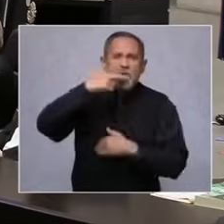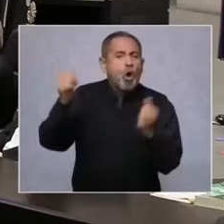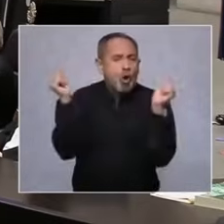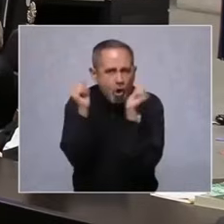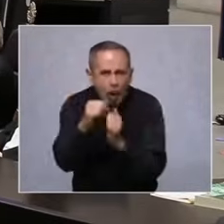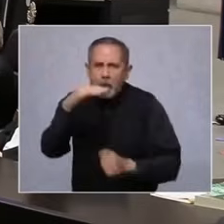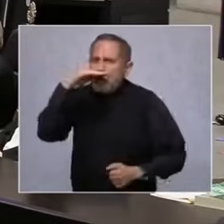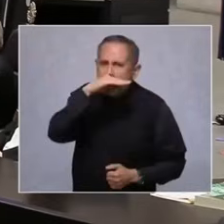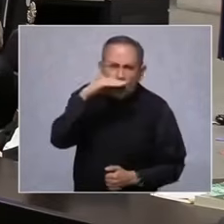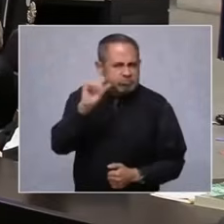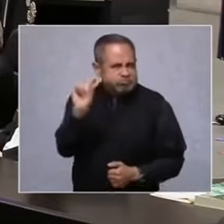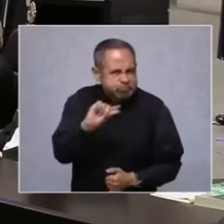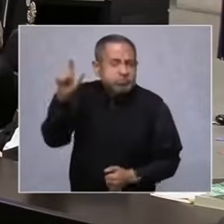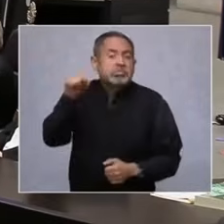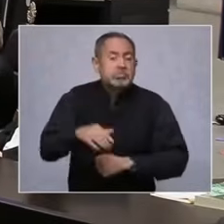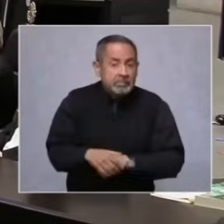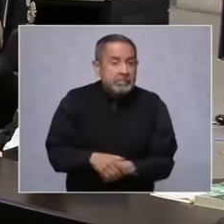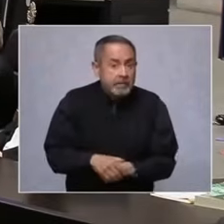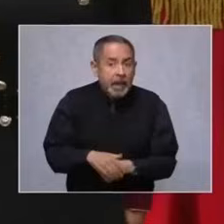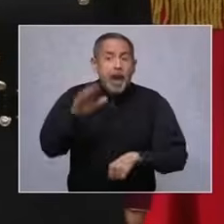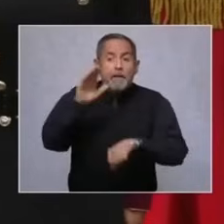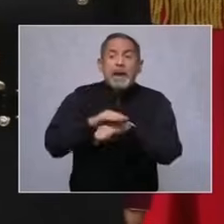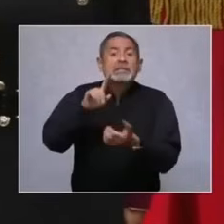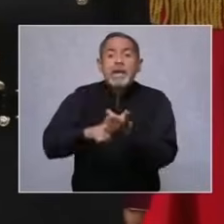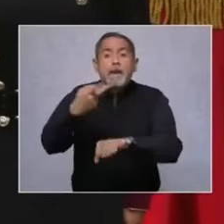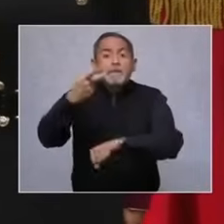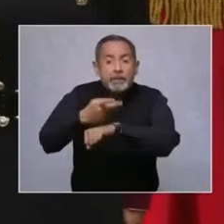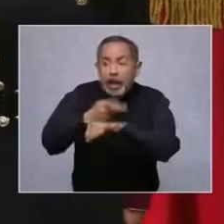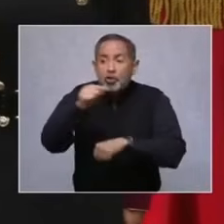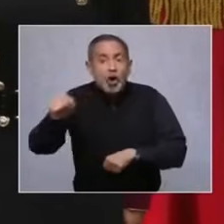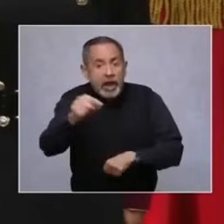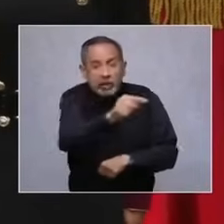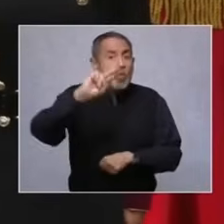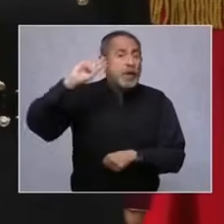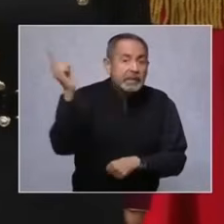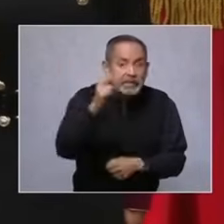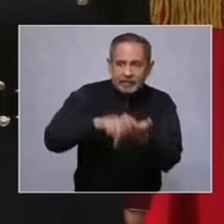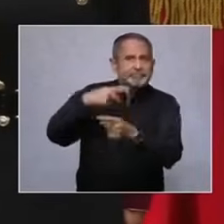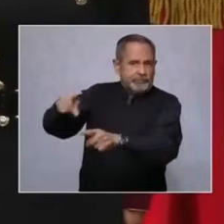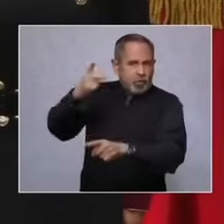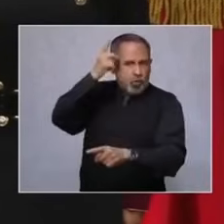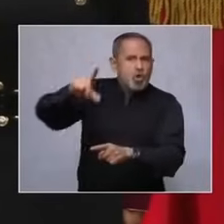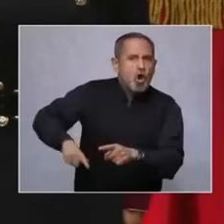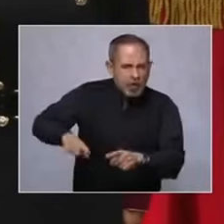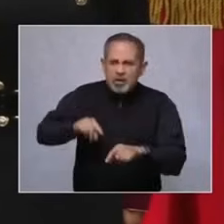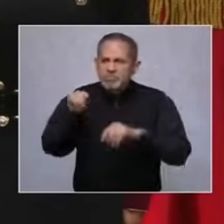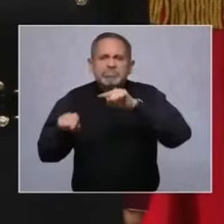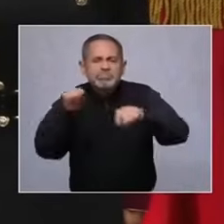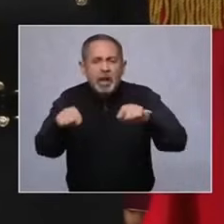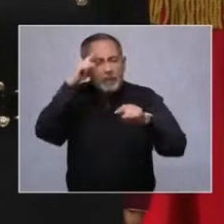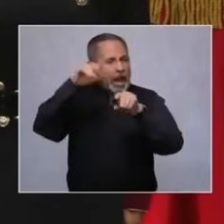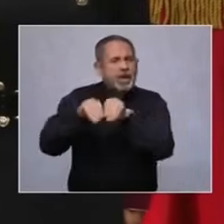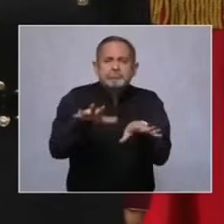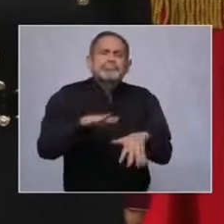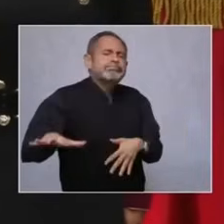calidad. Aumentaremos el número de preparatorias y universidades públicas. ¡Ay, Dios para mío! Que si al menos ya lleguen unas educación